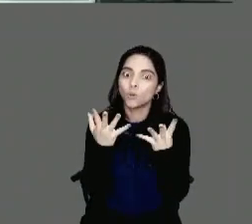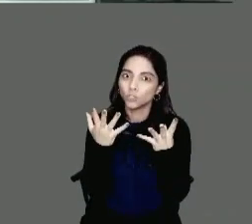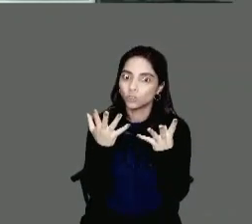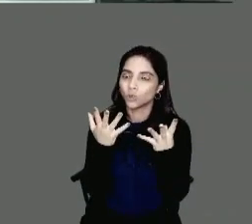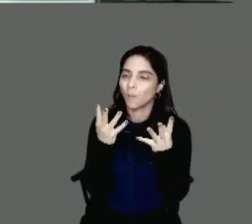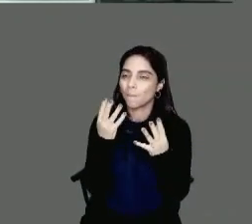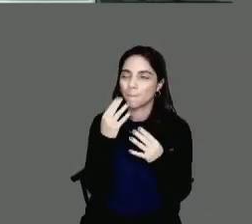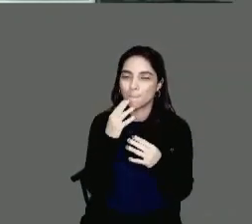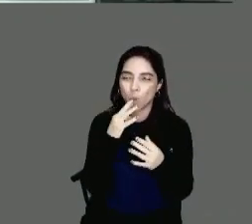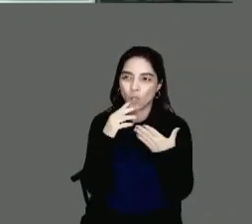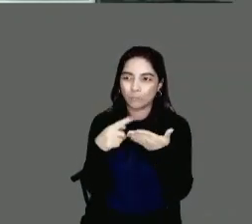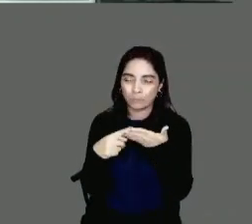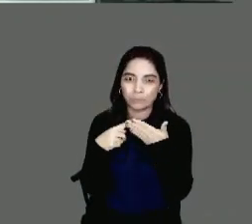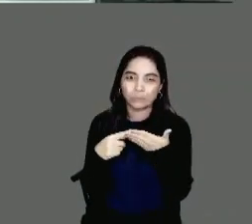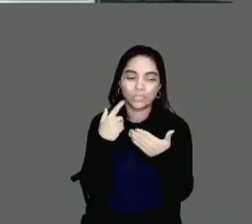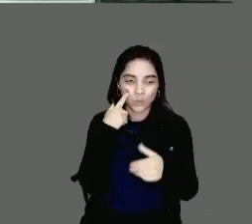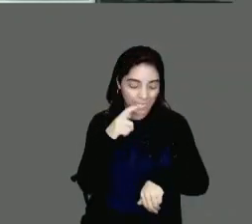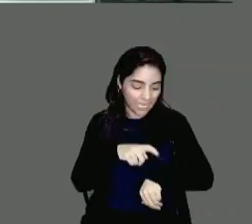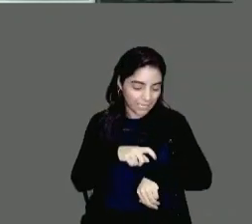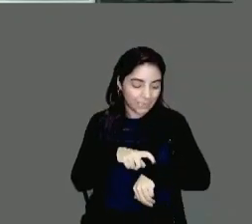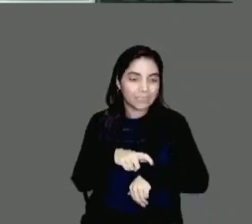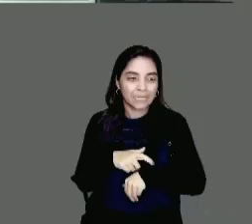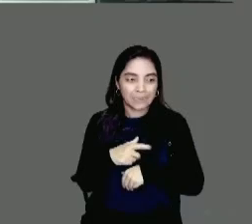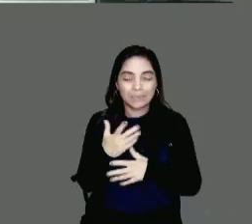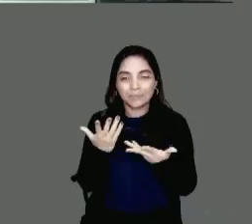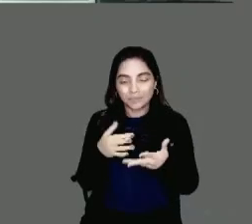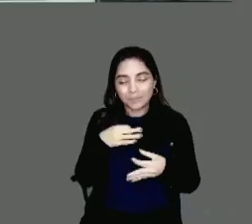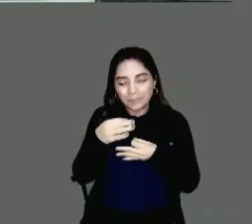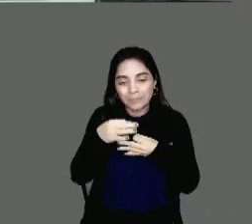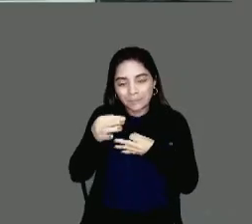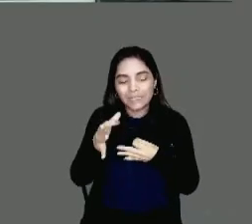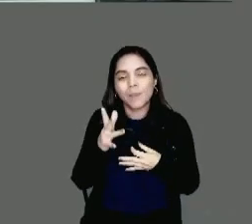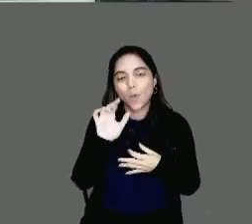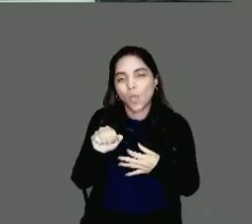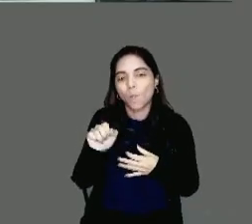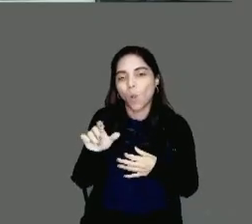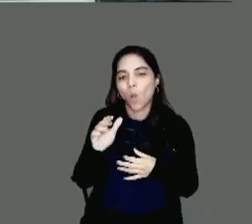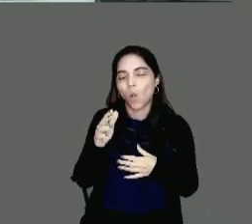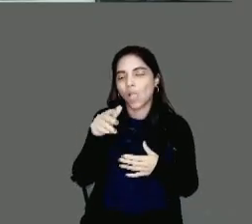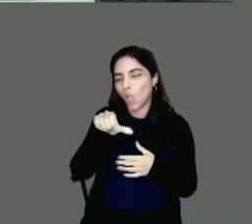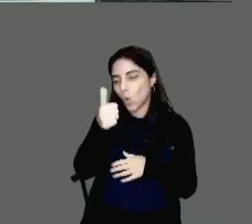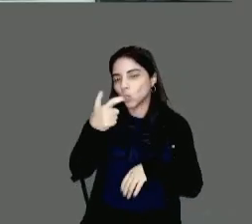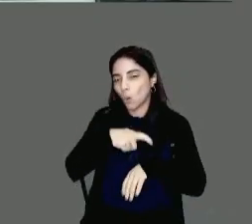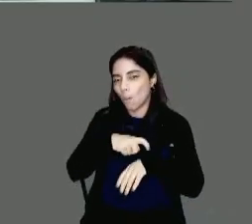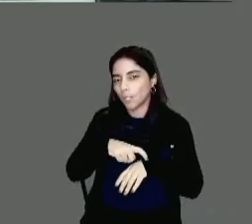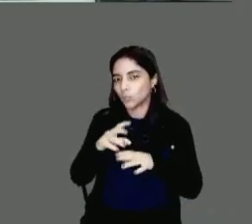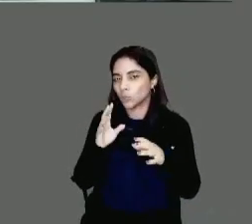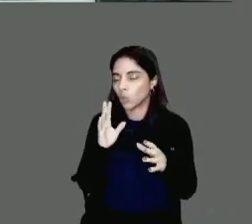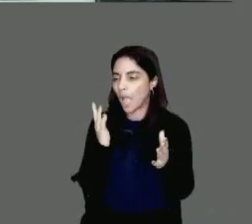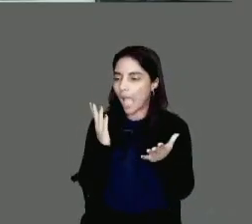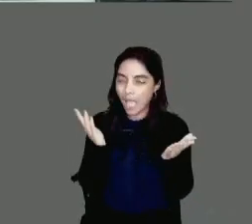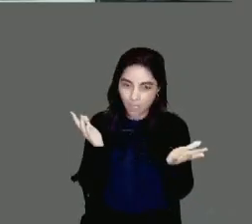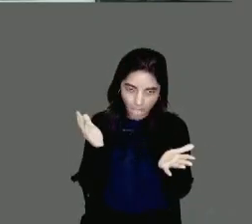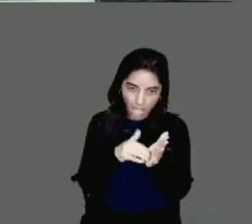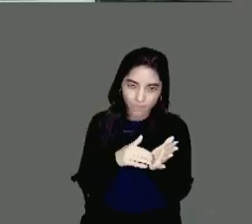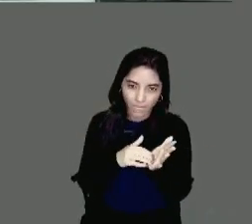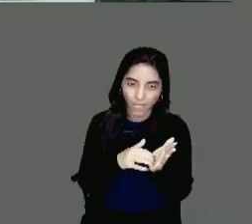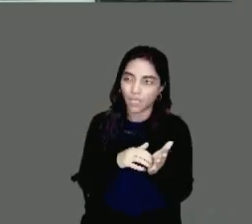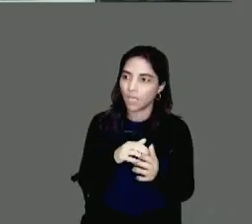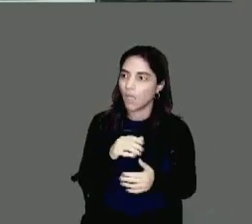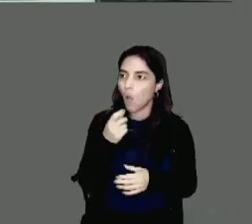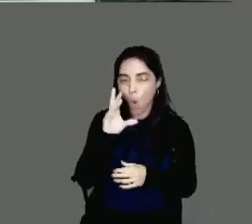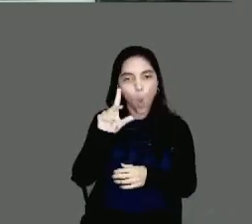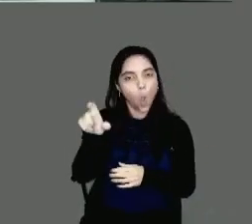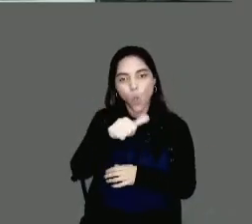que la la tarde Está avanzando y pudiéramos entonces dejarlo para más adelante o si es necesario hacer una vista